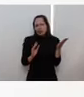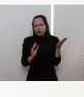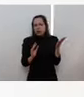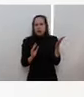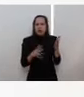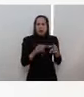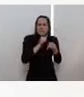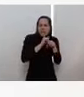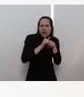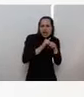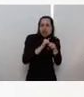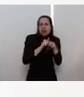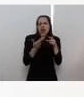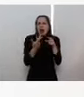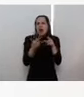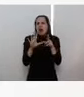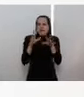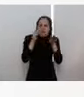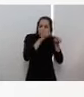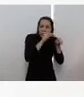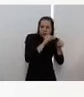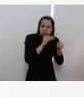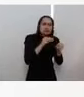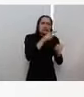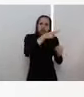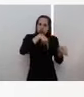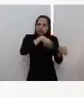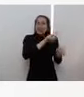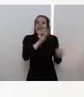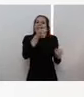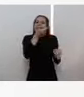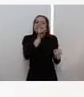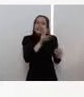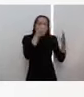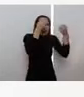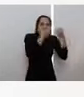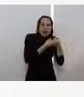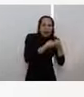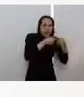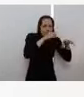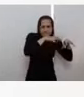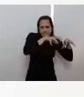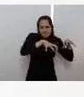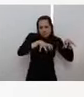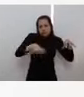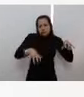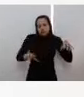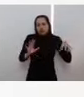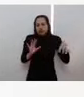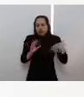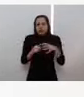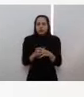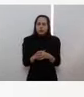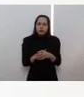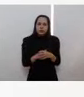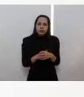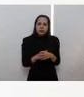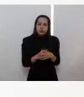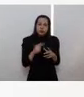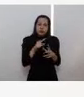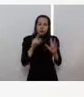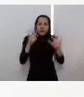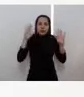práctica formativa con nosotros y dentro de esos 17 convenios como les mencioné está enmarcado